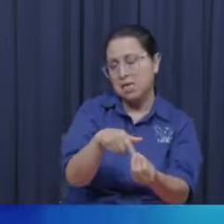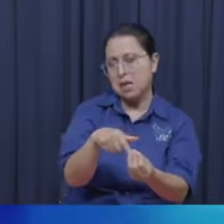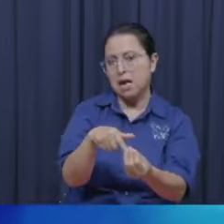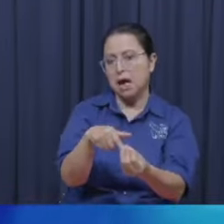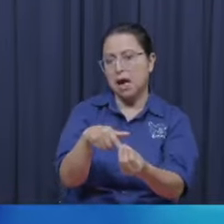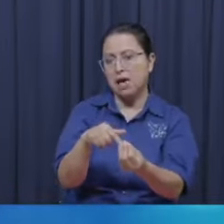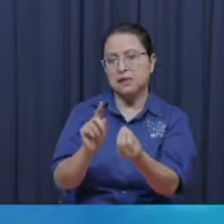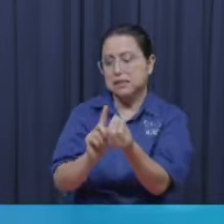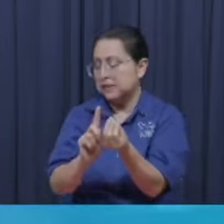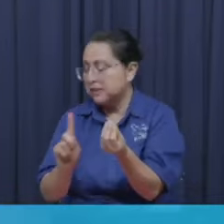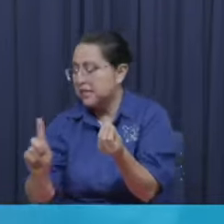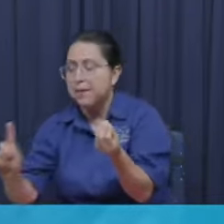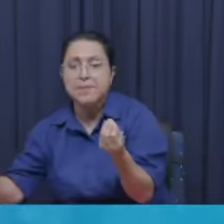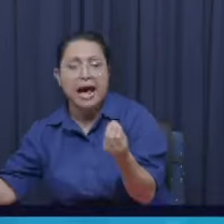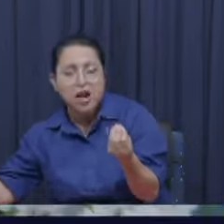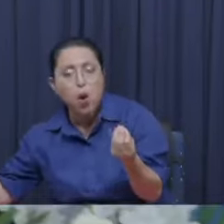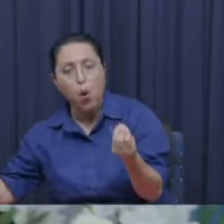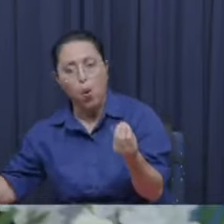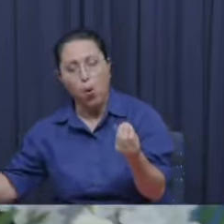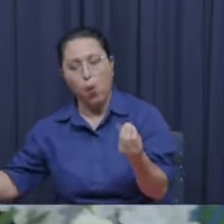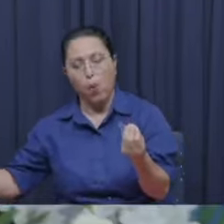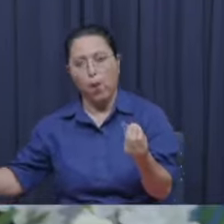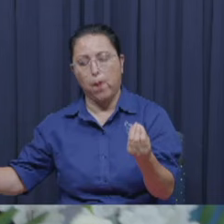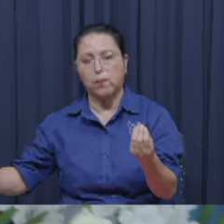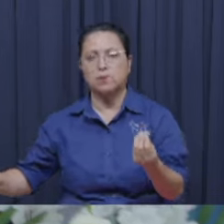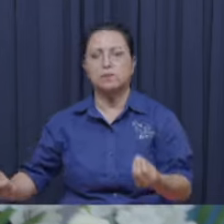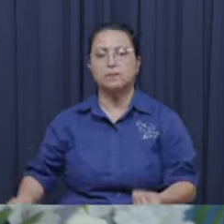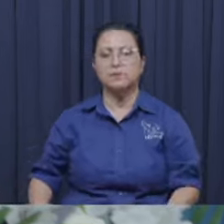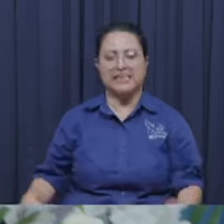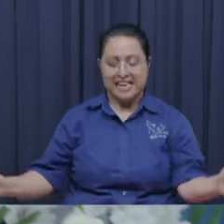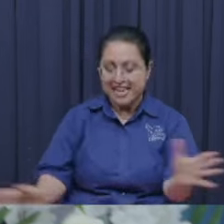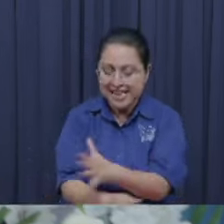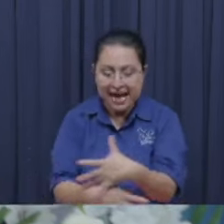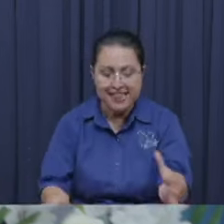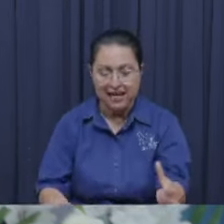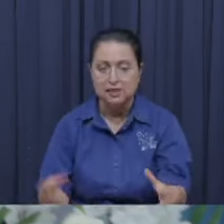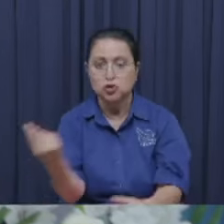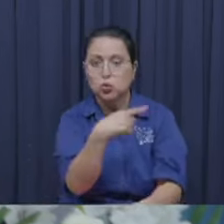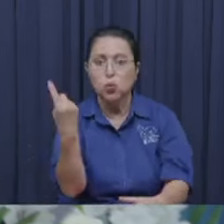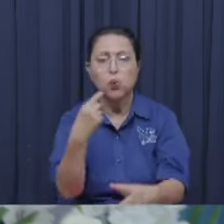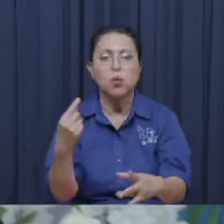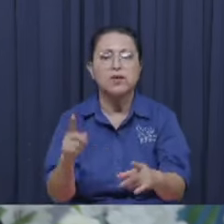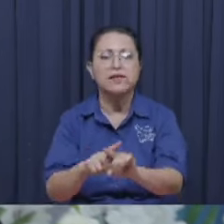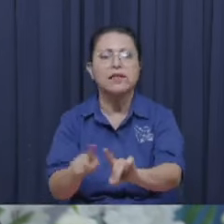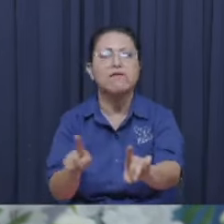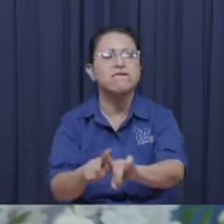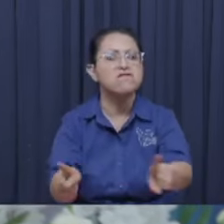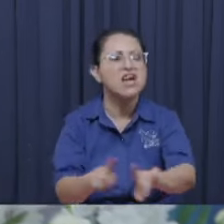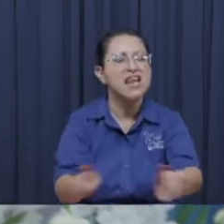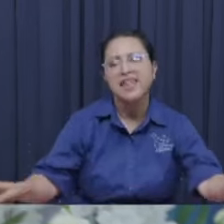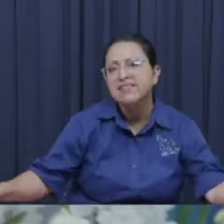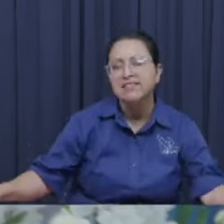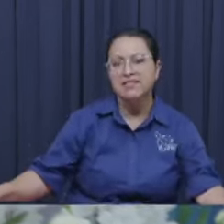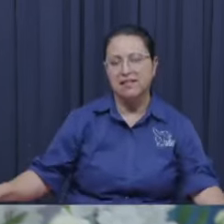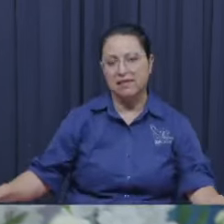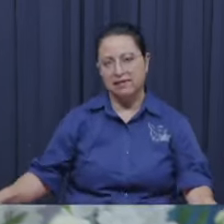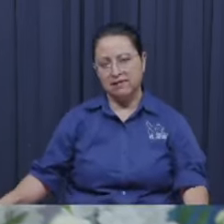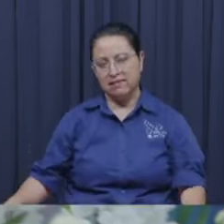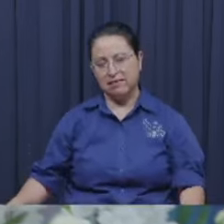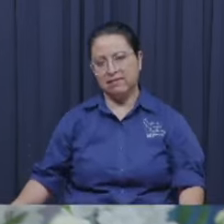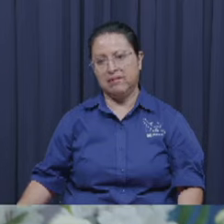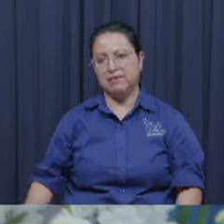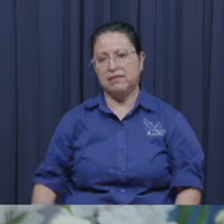ya no sabe nada, ni el pueblo campero es igual, hermano. ni el pan dulce,